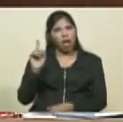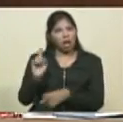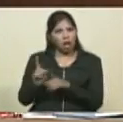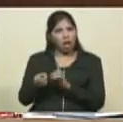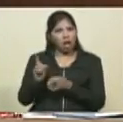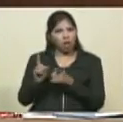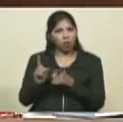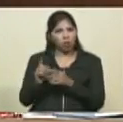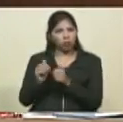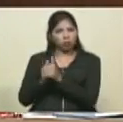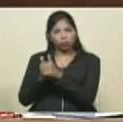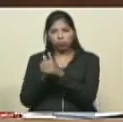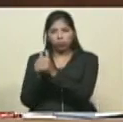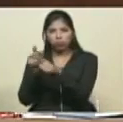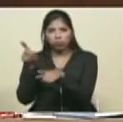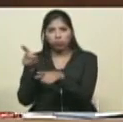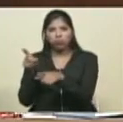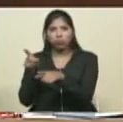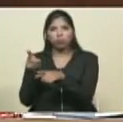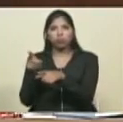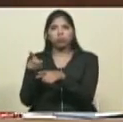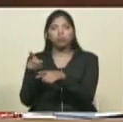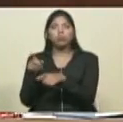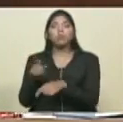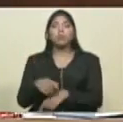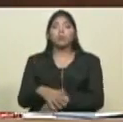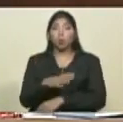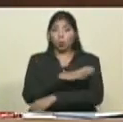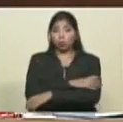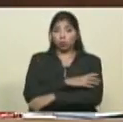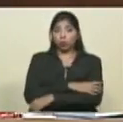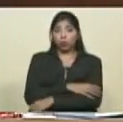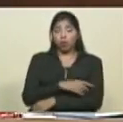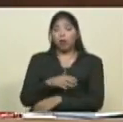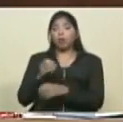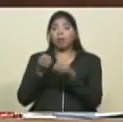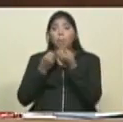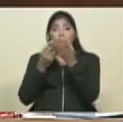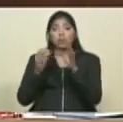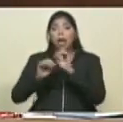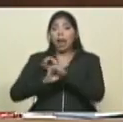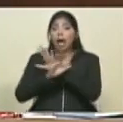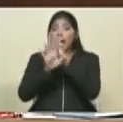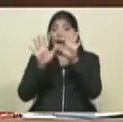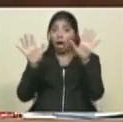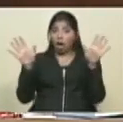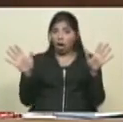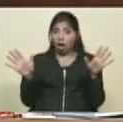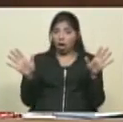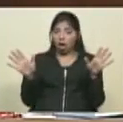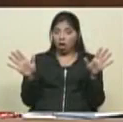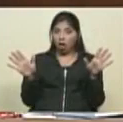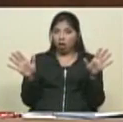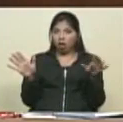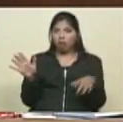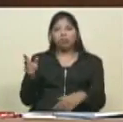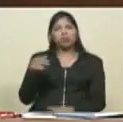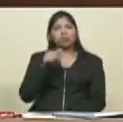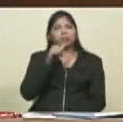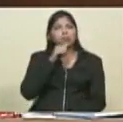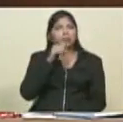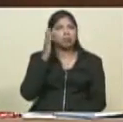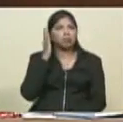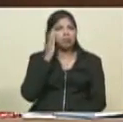de la oposición venezolana les envió un mensaje muy claro este domingo. ¿Quién sabía que había primaria